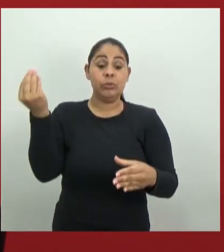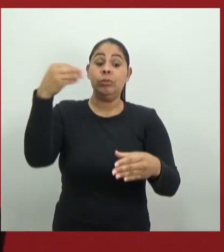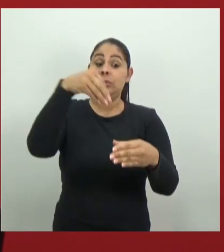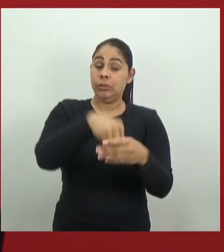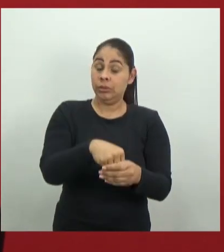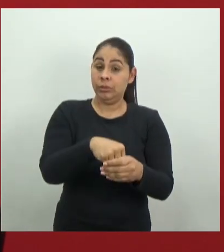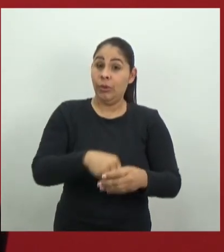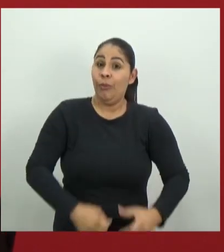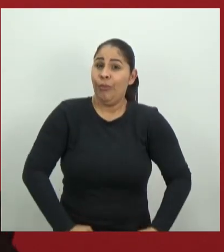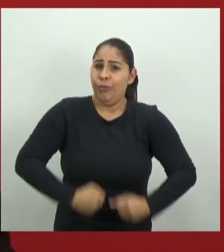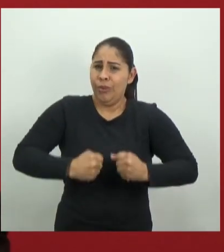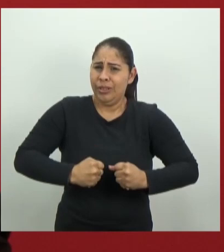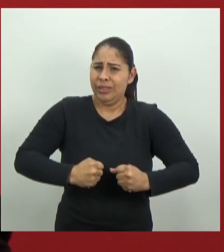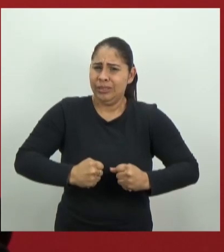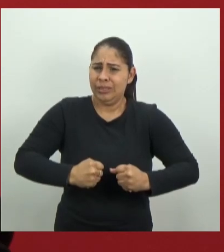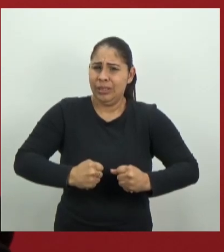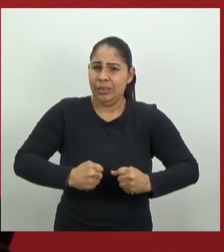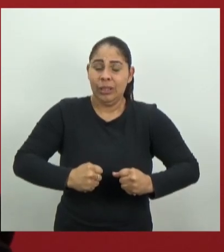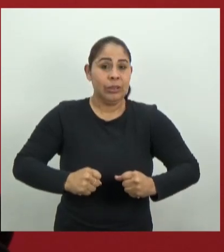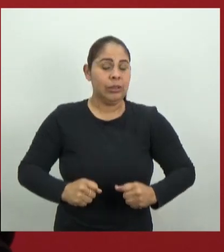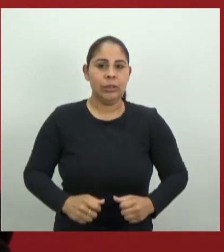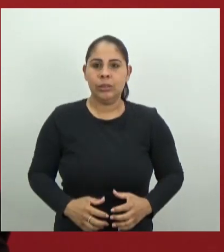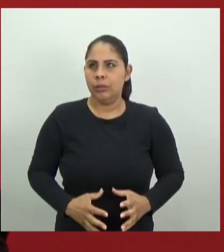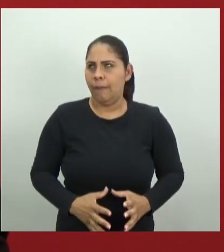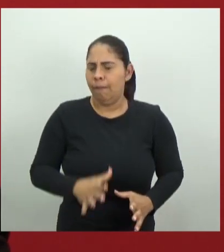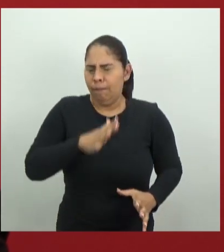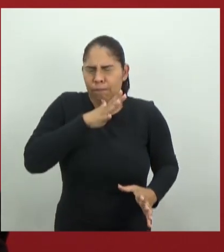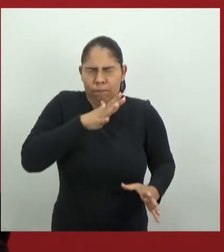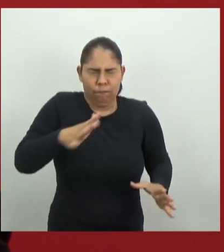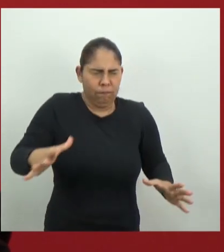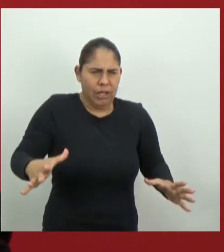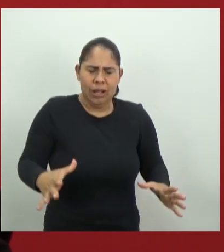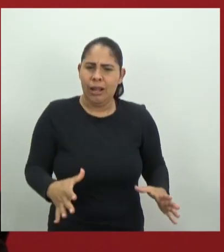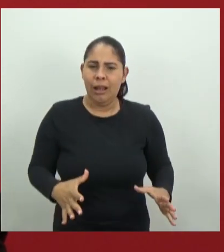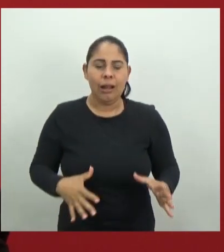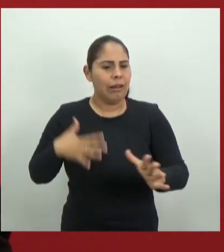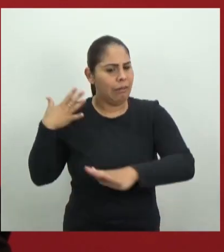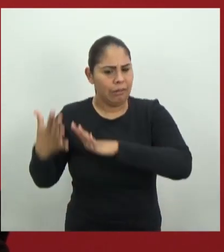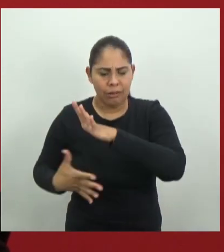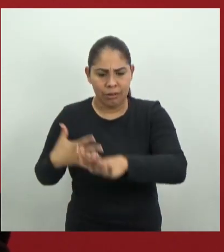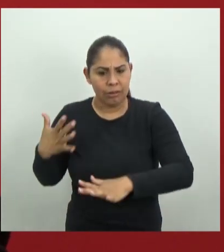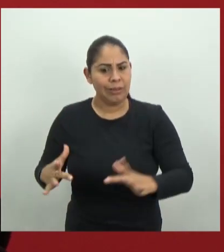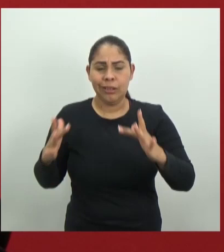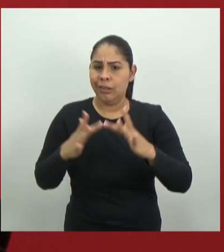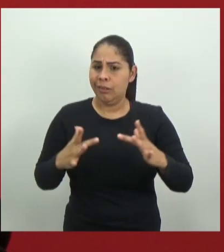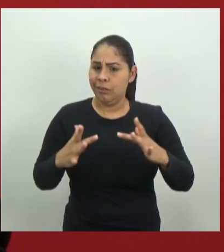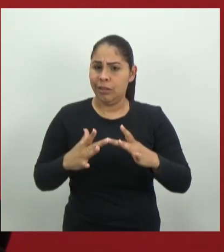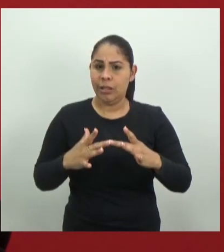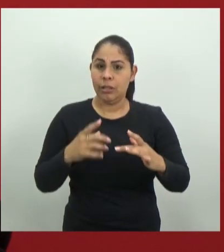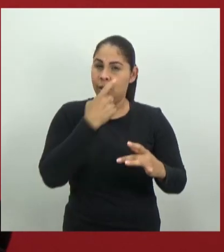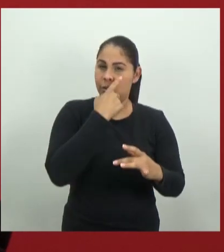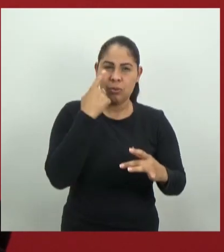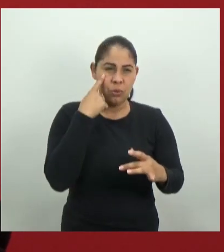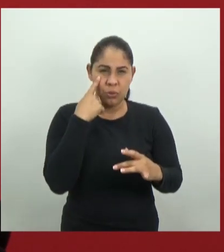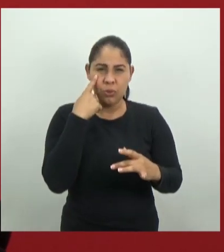unas fuerzas sobrenaturales. Habla, trata, incluso algunas veces en sus ojos le